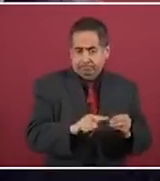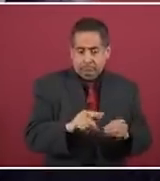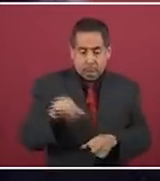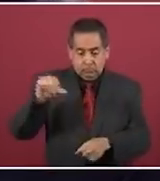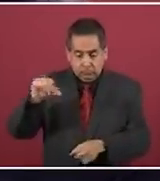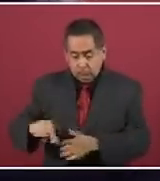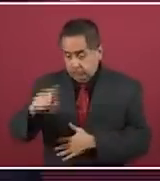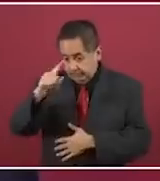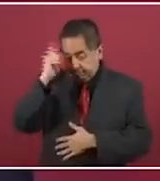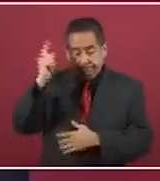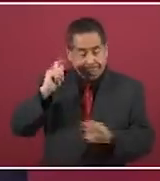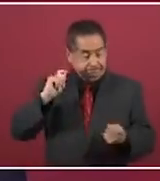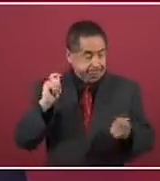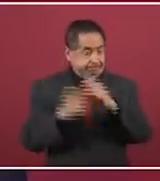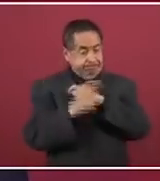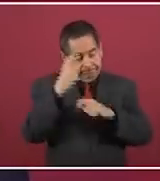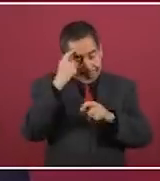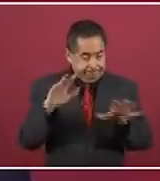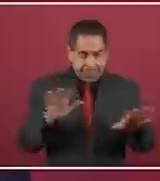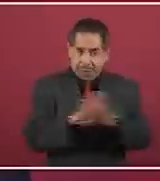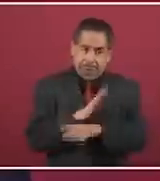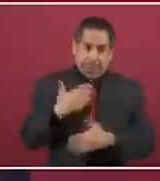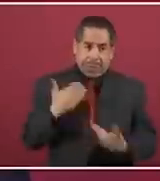cambiar esa mentalidad.